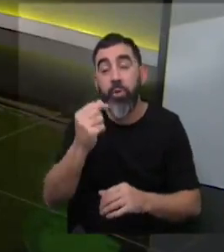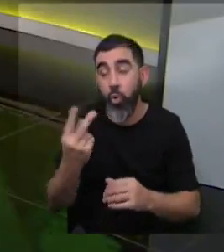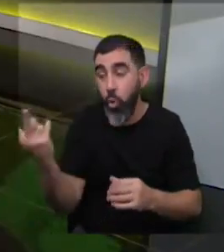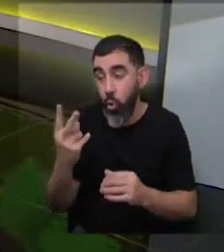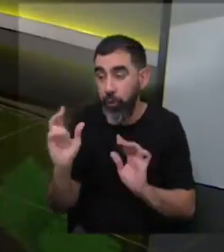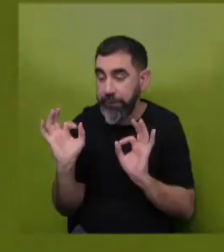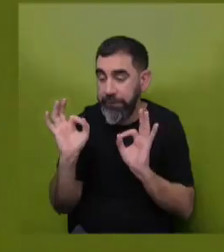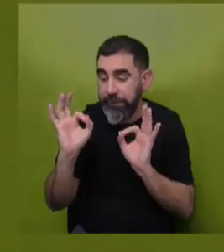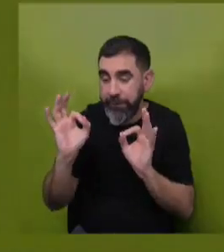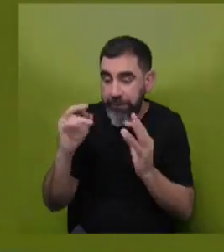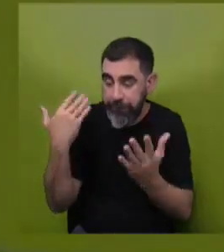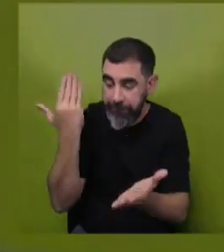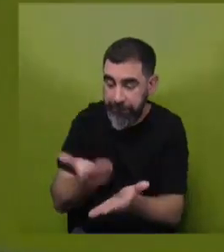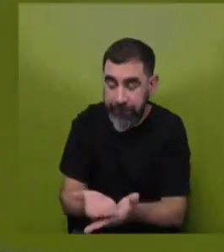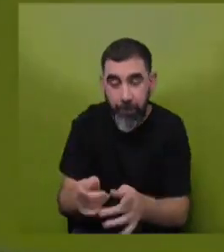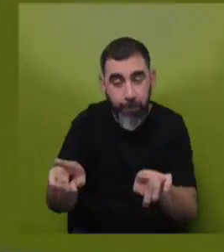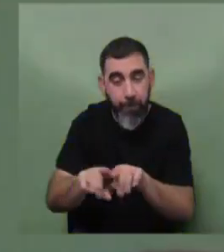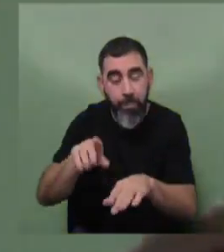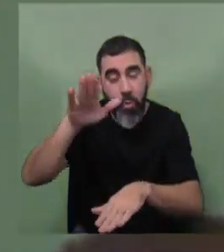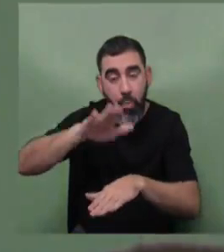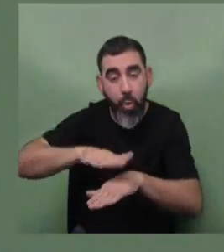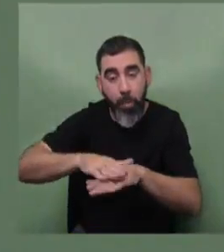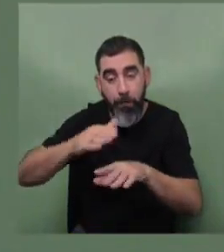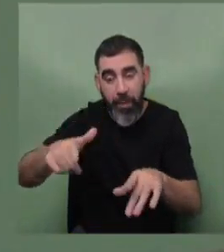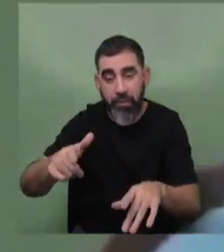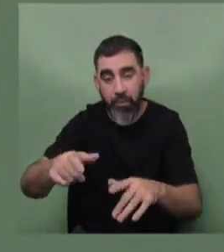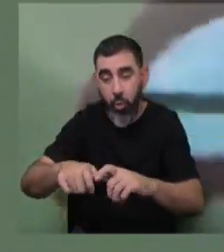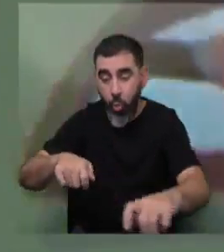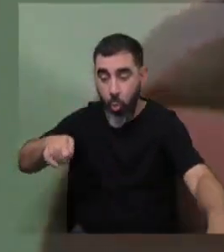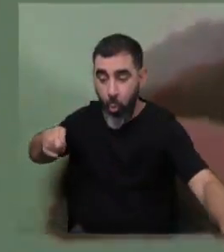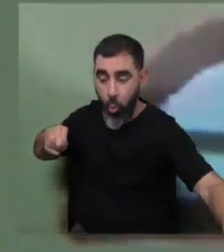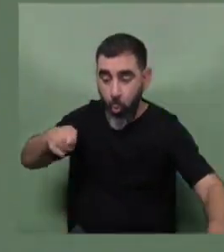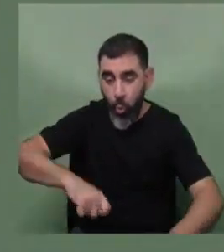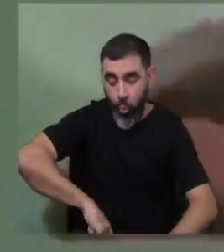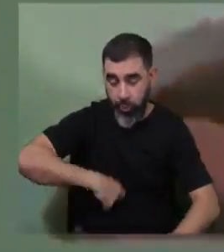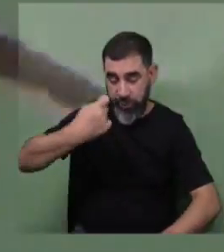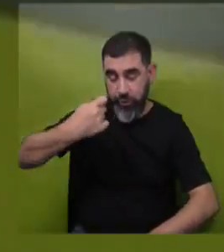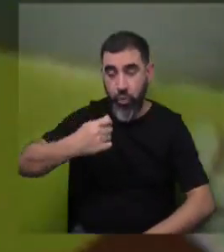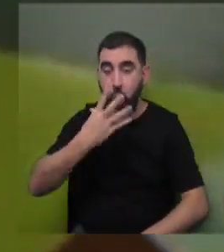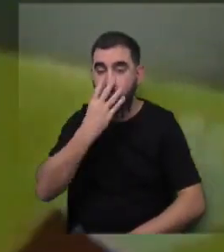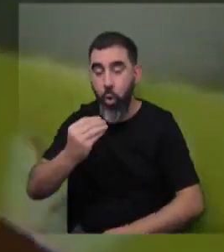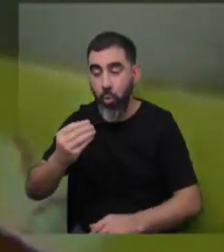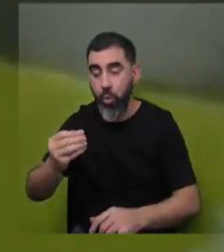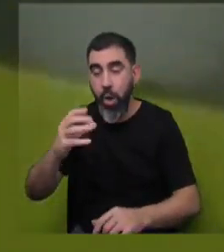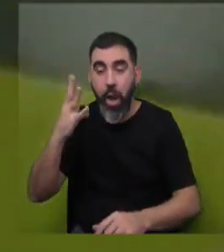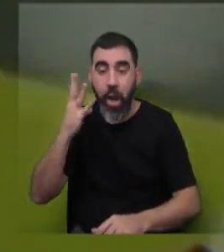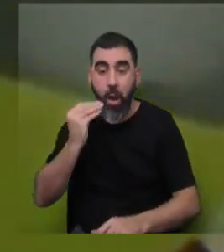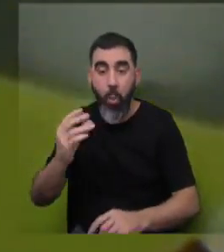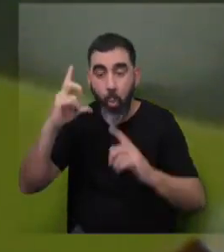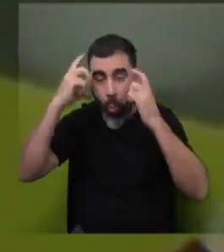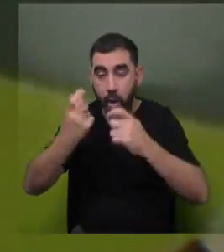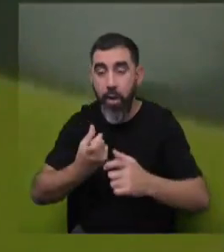mismo tiempo que el lobo en el fondo del pozo y ahí saca su cuchillo, abre la panza del lobo, saca a Caperucita y la